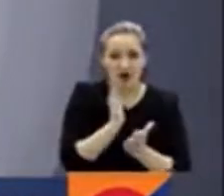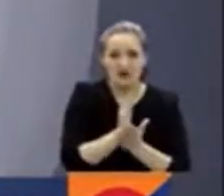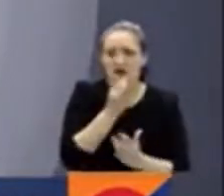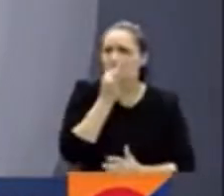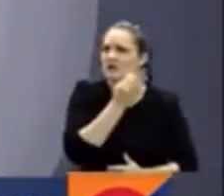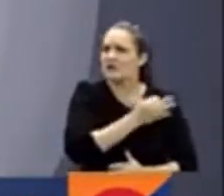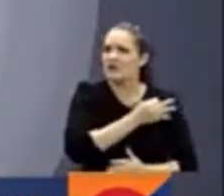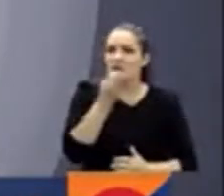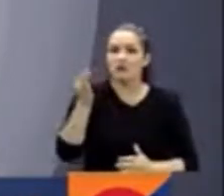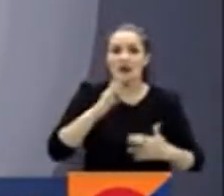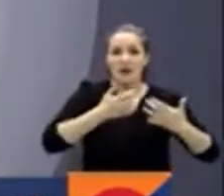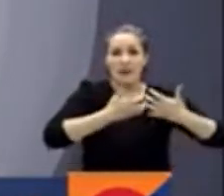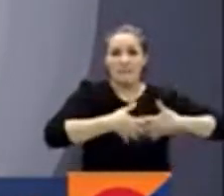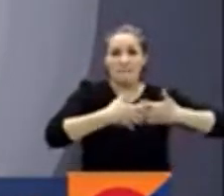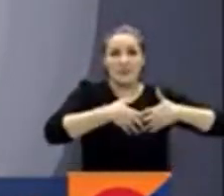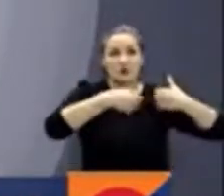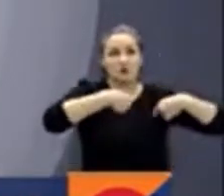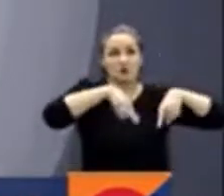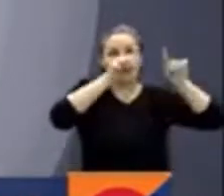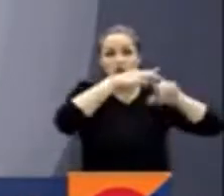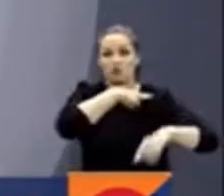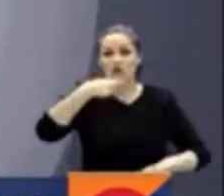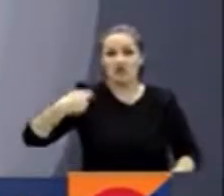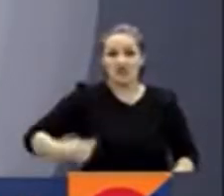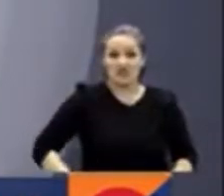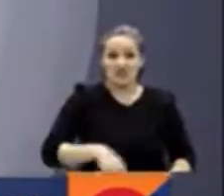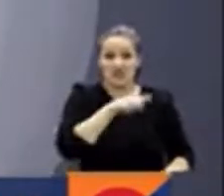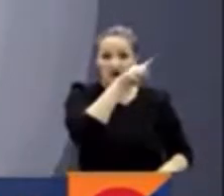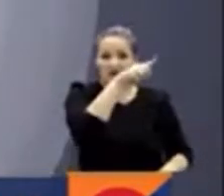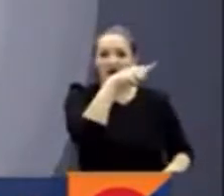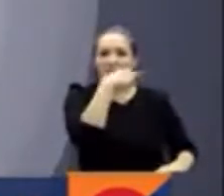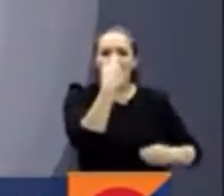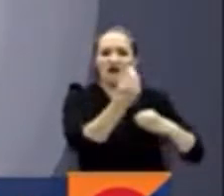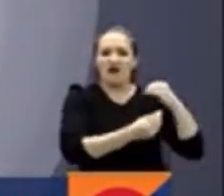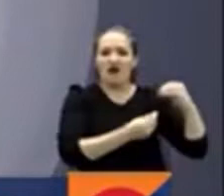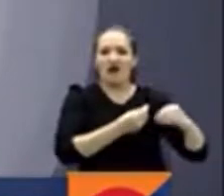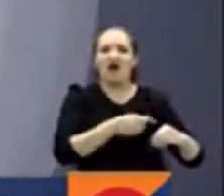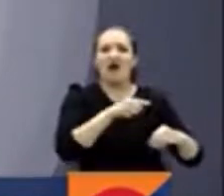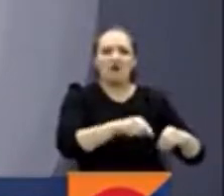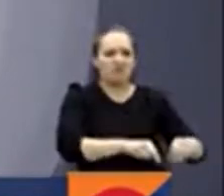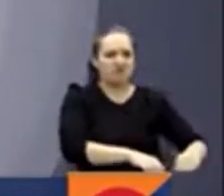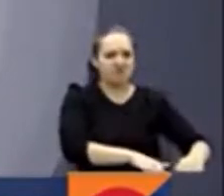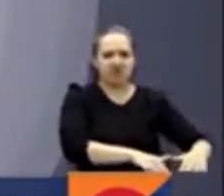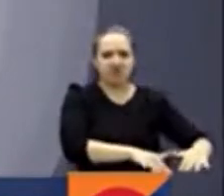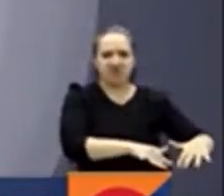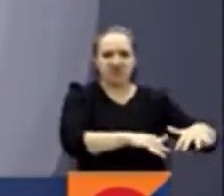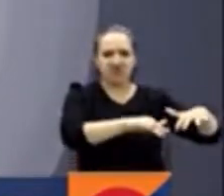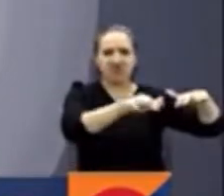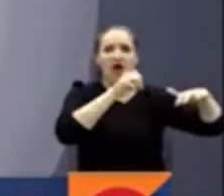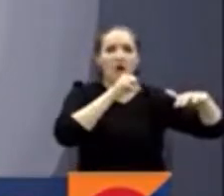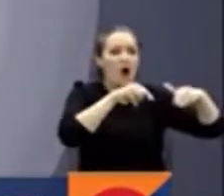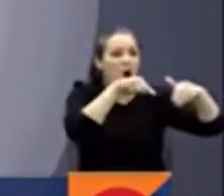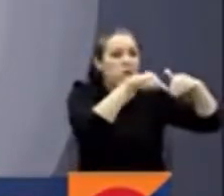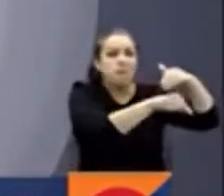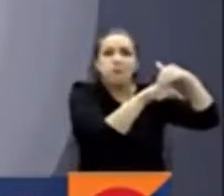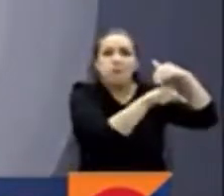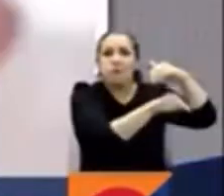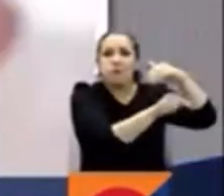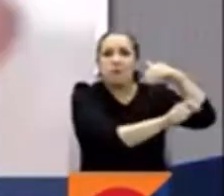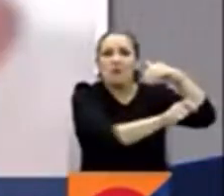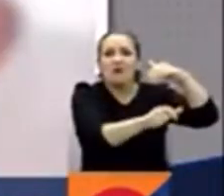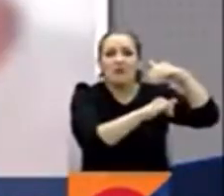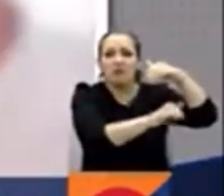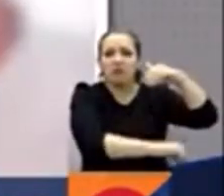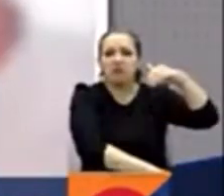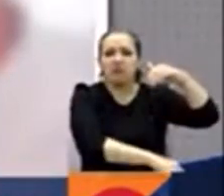que la multinacional china Continental Gold estaba realizando llenado de concreto y lodo con trabajadores adentro de los